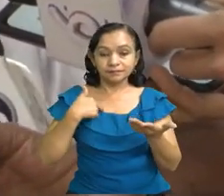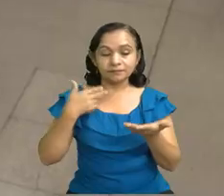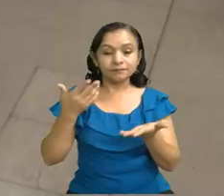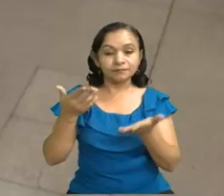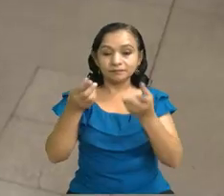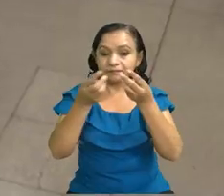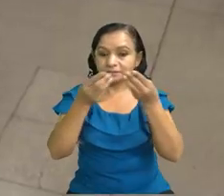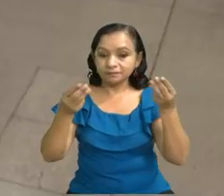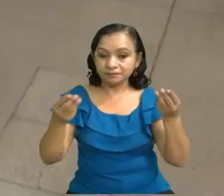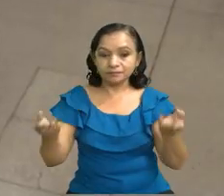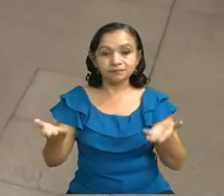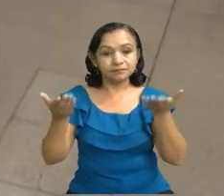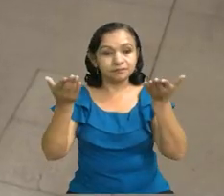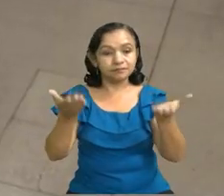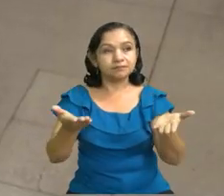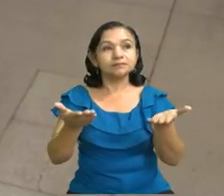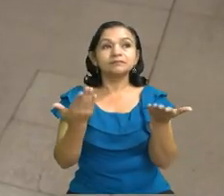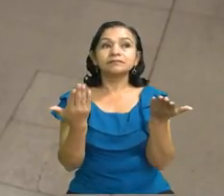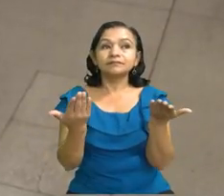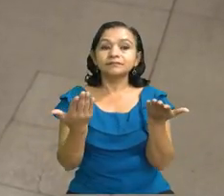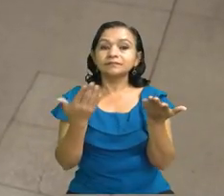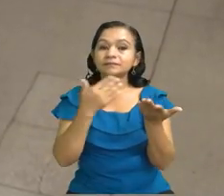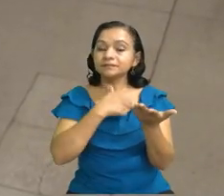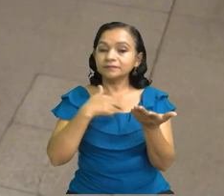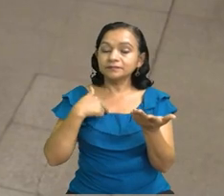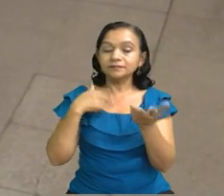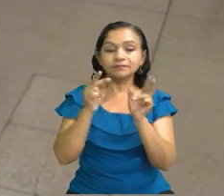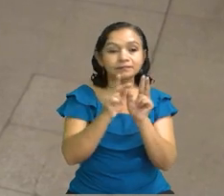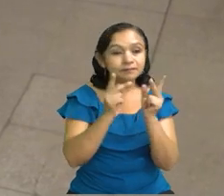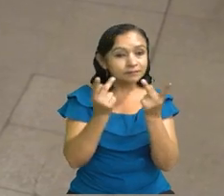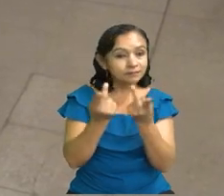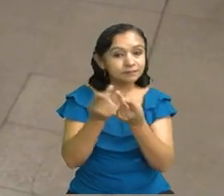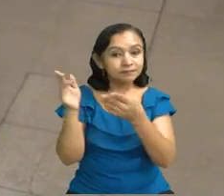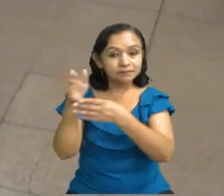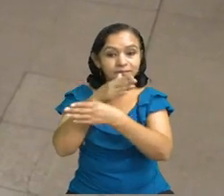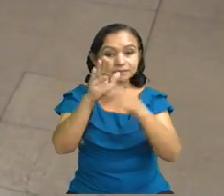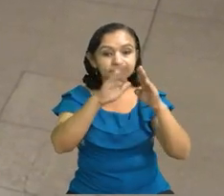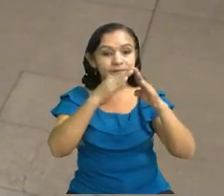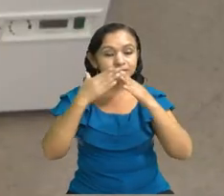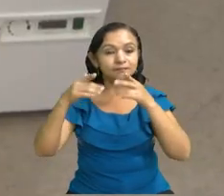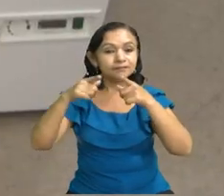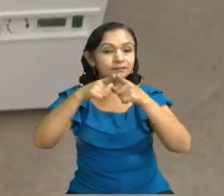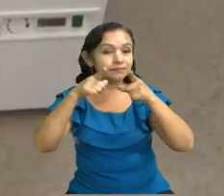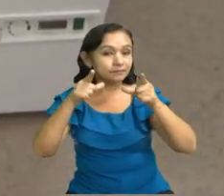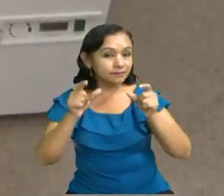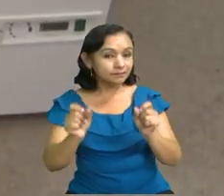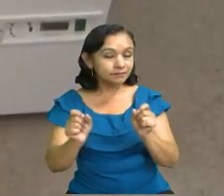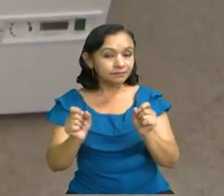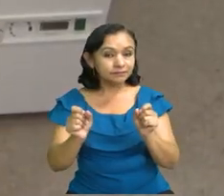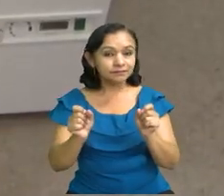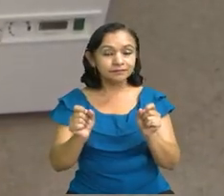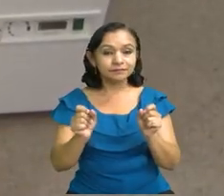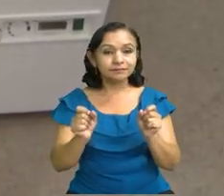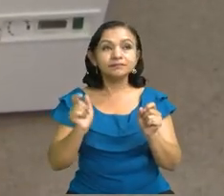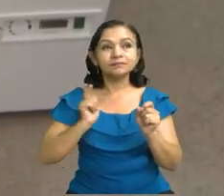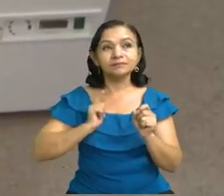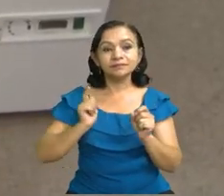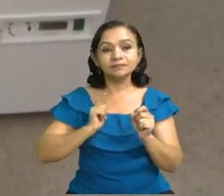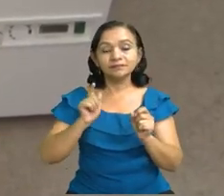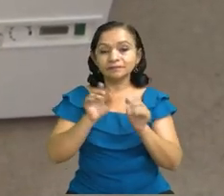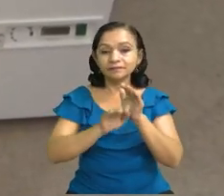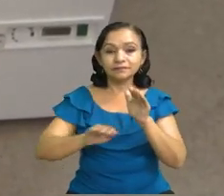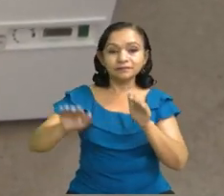equipos. Nos van a beneficiar a la población de los distritos de Managua, donde nos vamos a tener esa